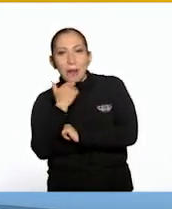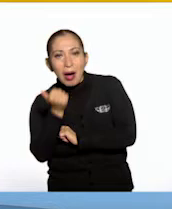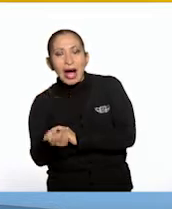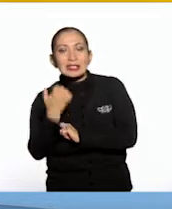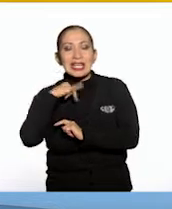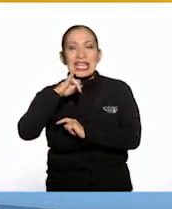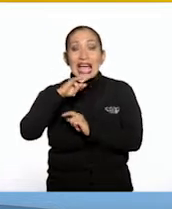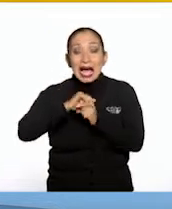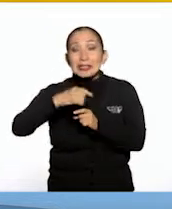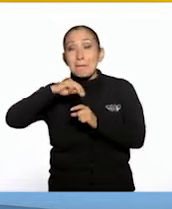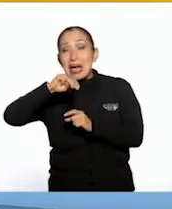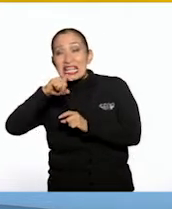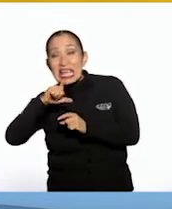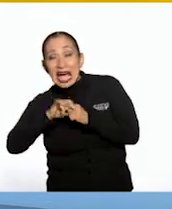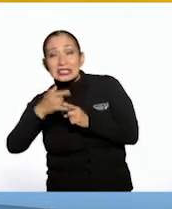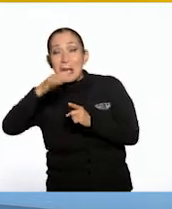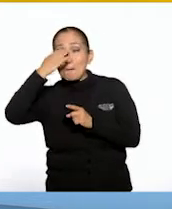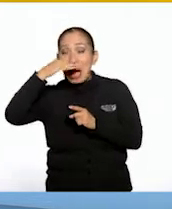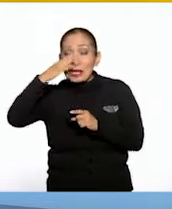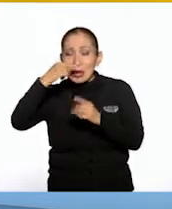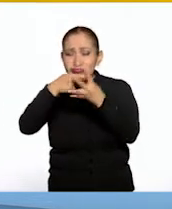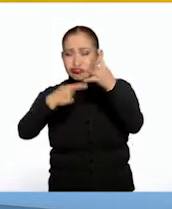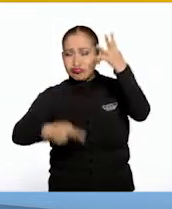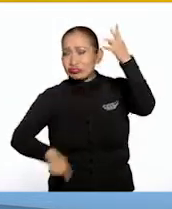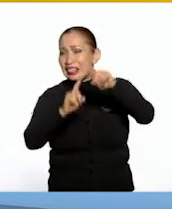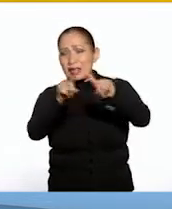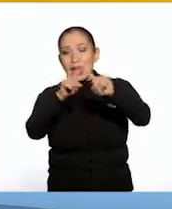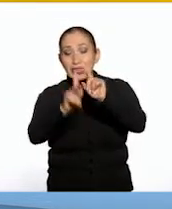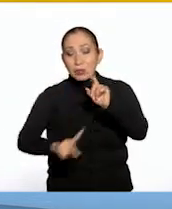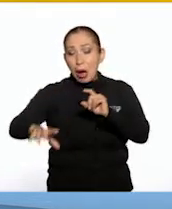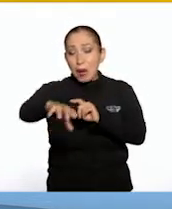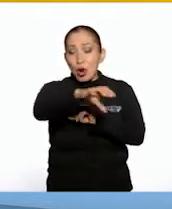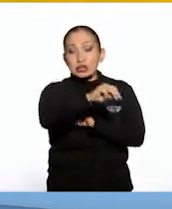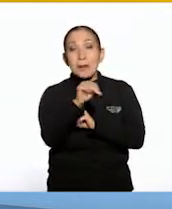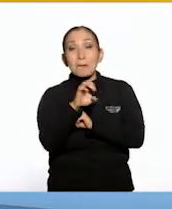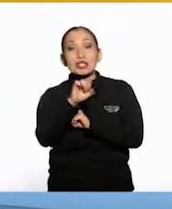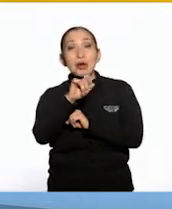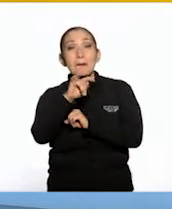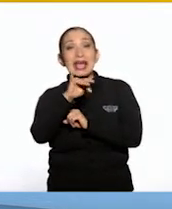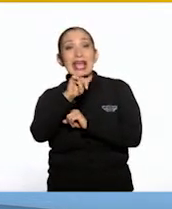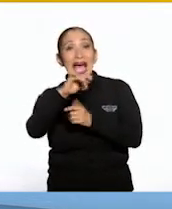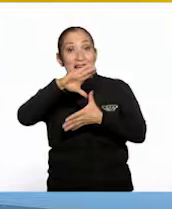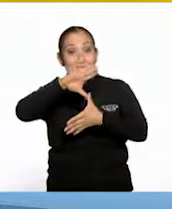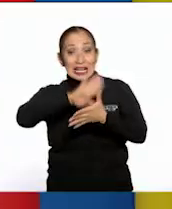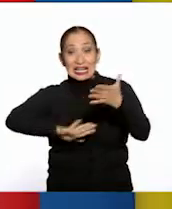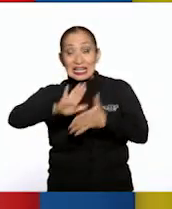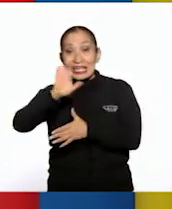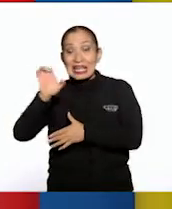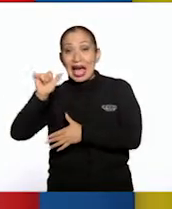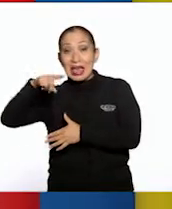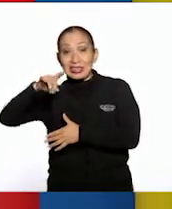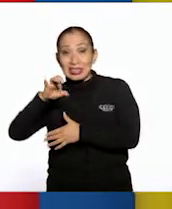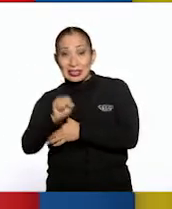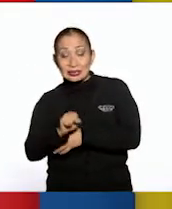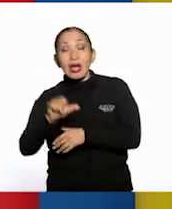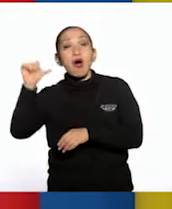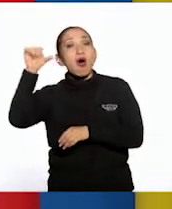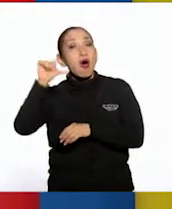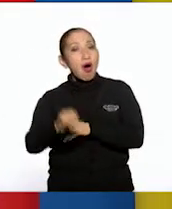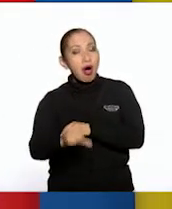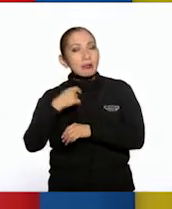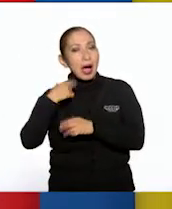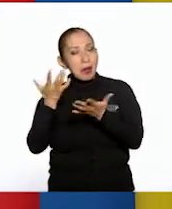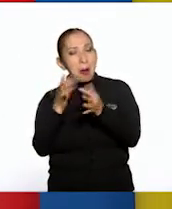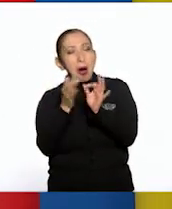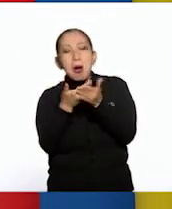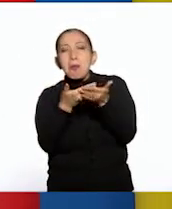los incas, los mexicas, los mayas, entre muchos otros pueblos mesoamericanos y de los Andes. El día de hoy